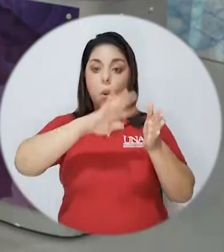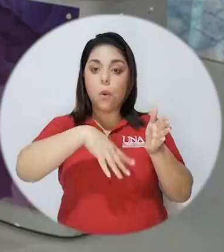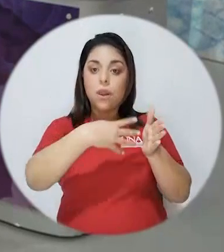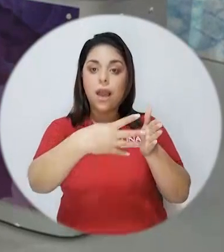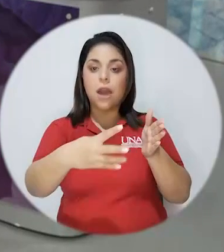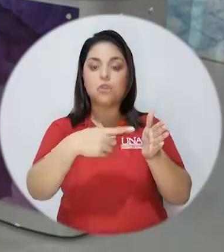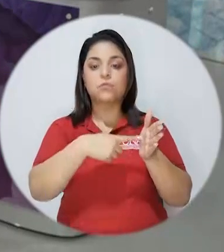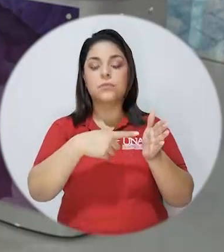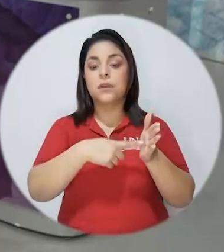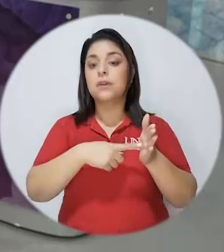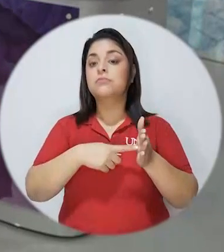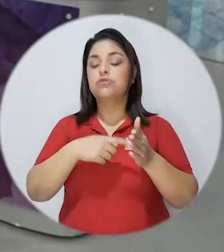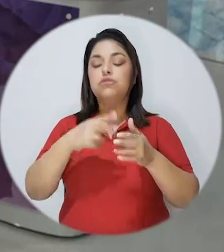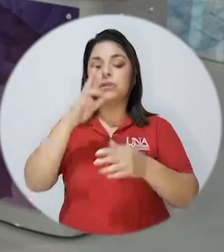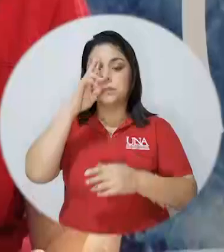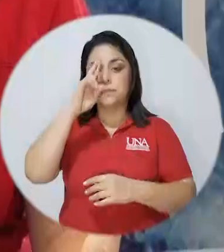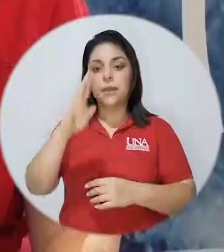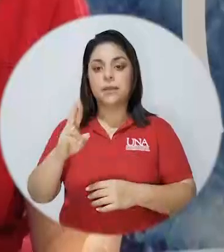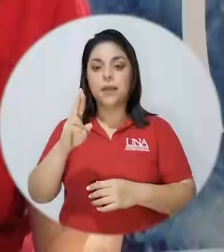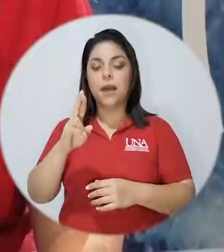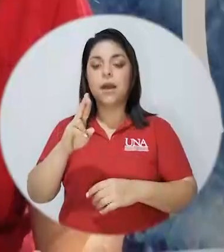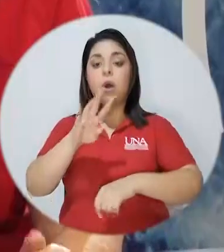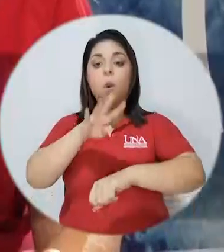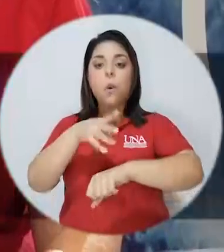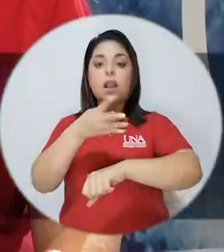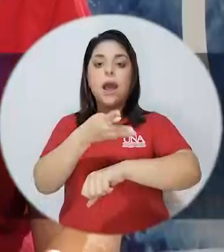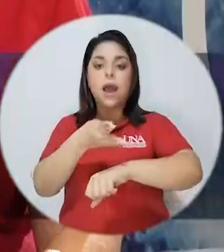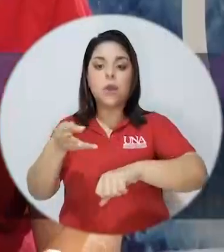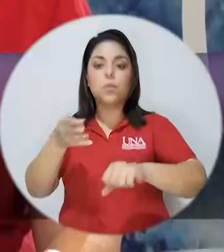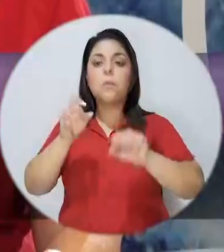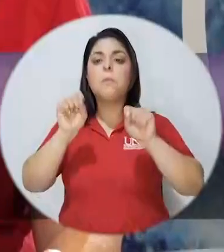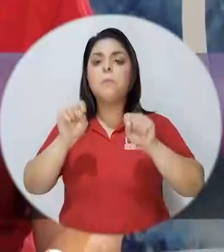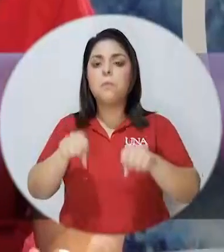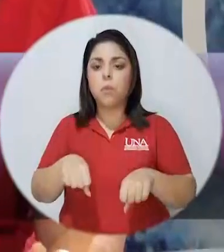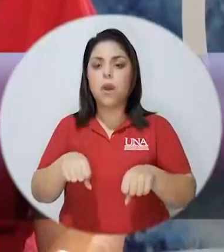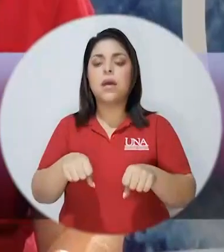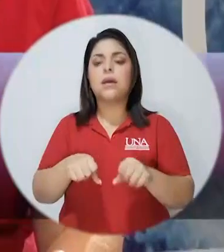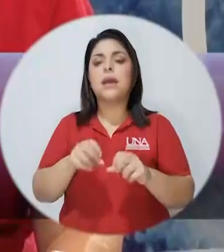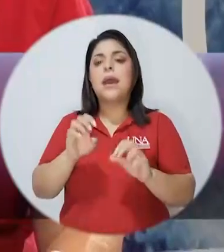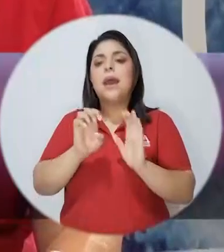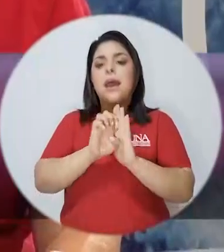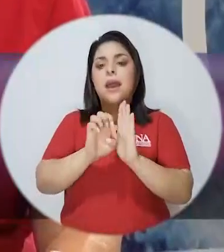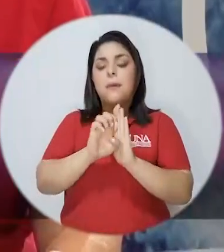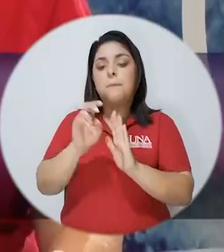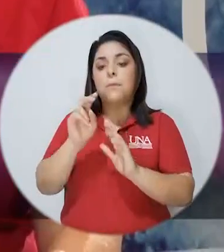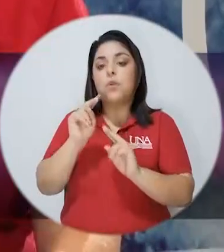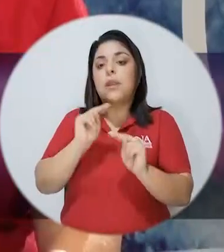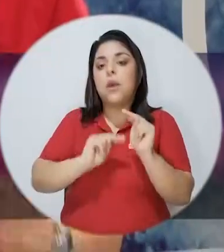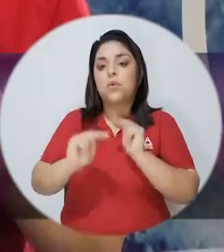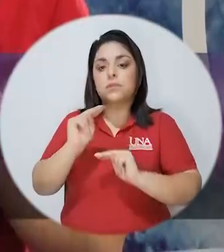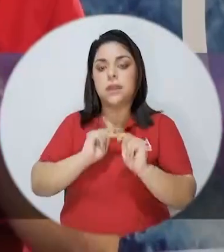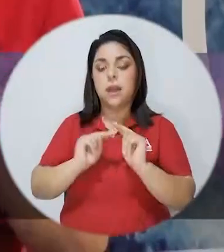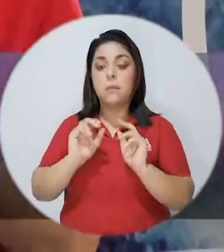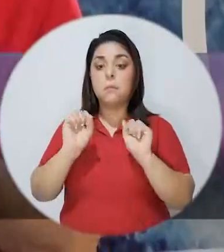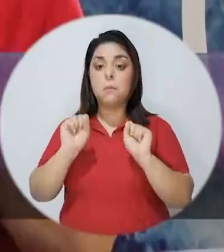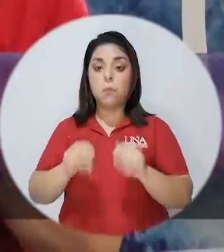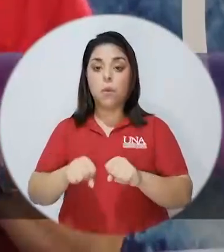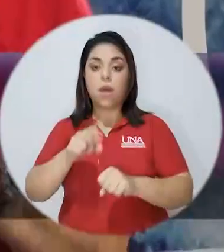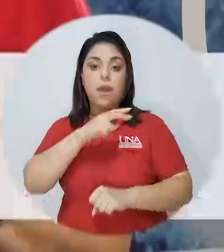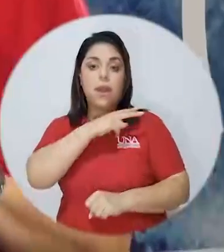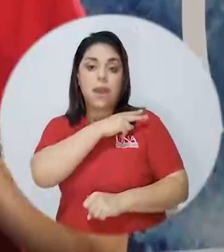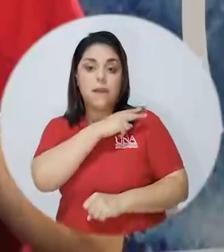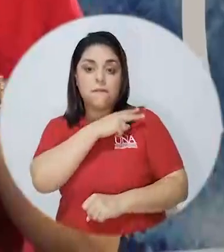se respeta, el horario puede ser negociable. ¿Qué quiero decir con esto? Yo tengo mi jornada diurna, entonces podría ser que yo con mi